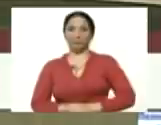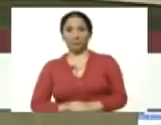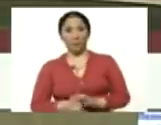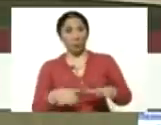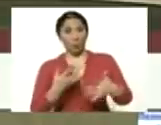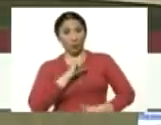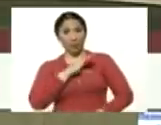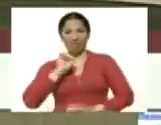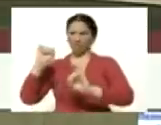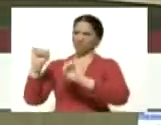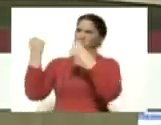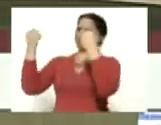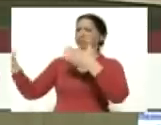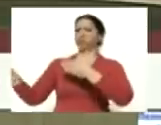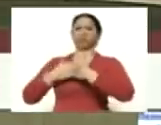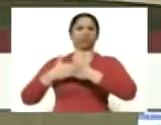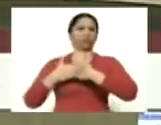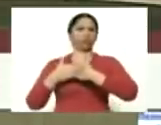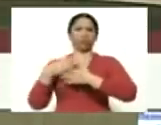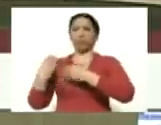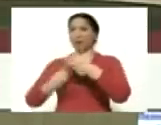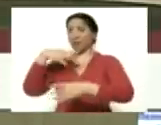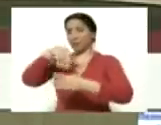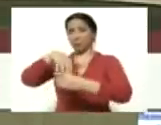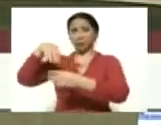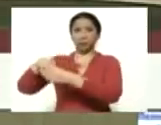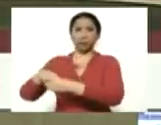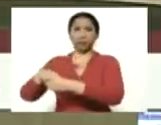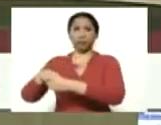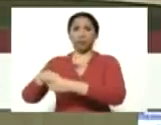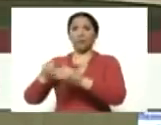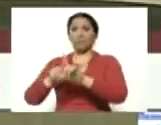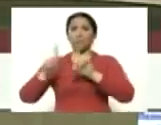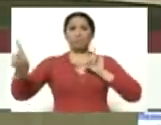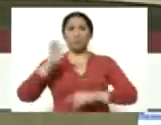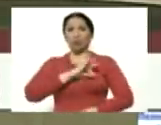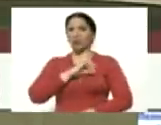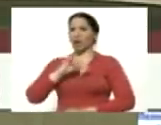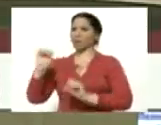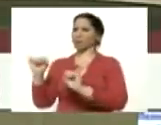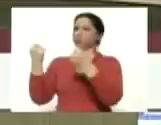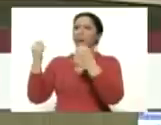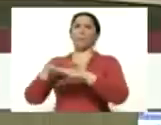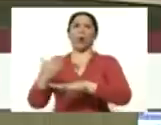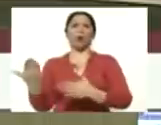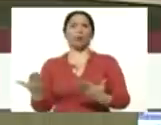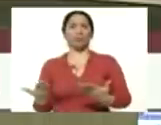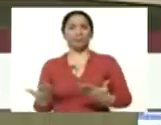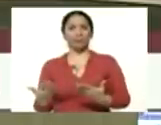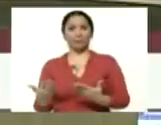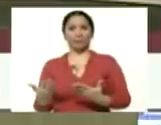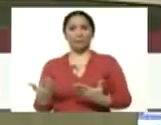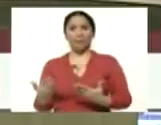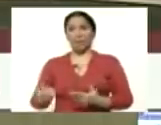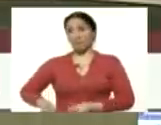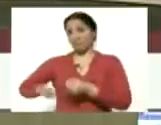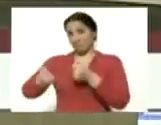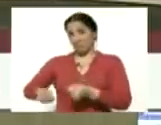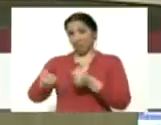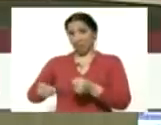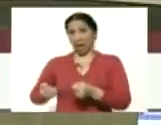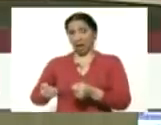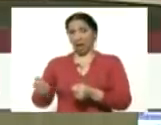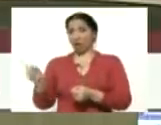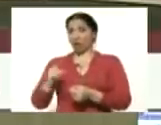Chile se negaban a cerrar y a hacer la cuarentena y al distanciamiento social, se negaban porque el Dios mercado mandaba y no